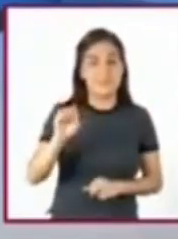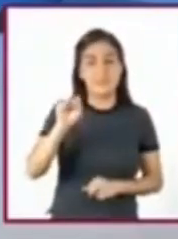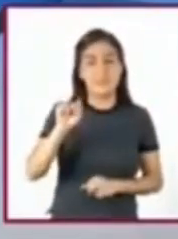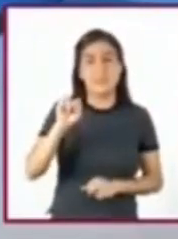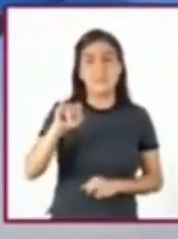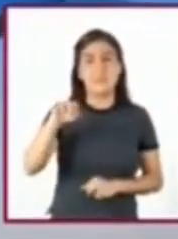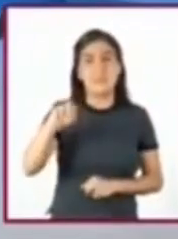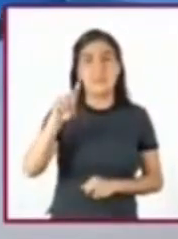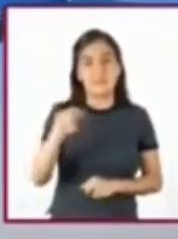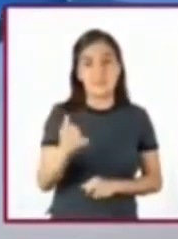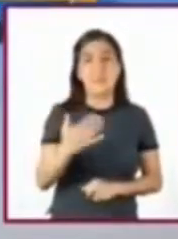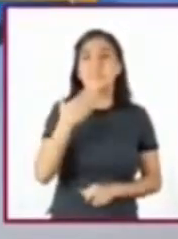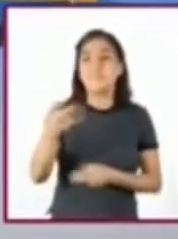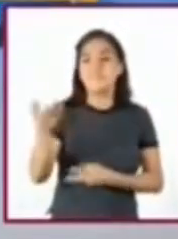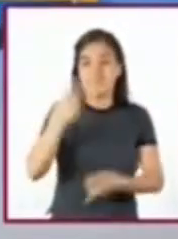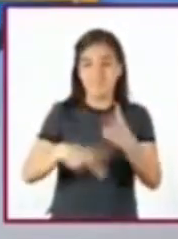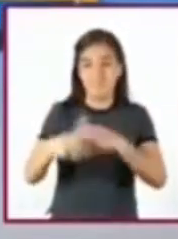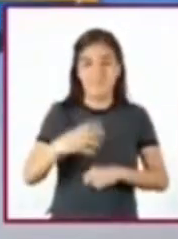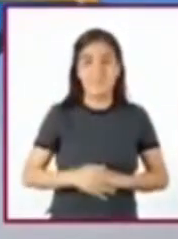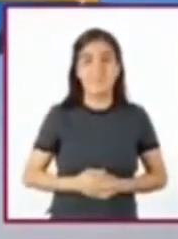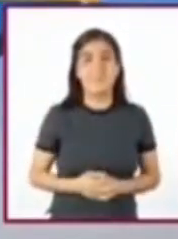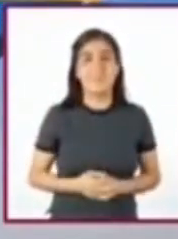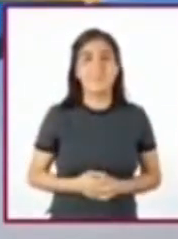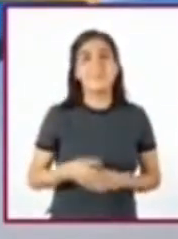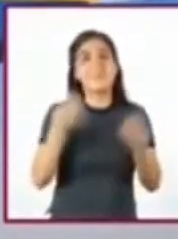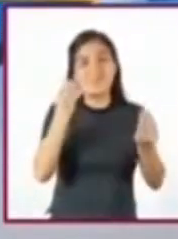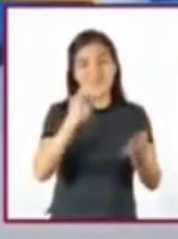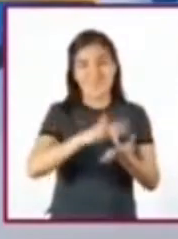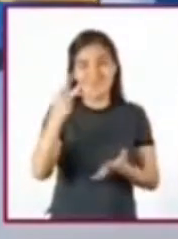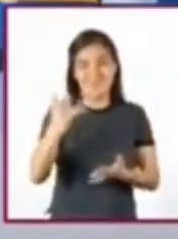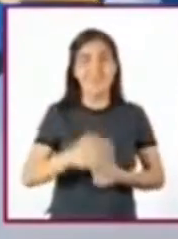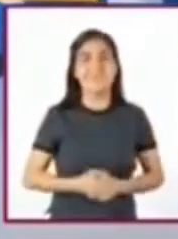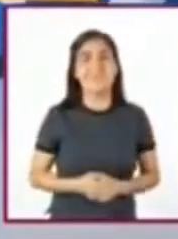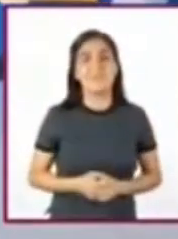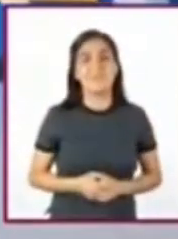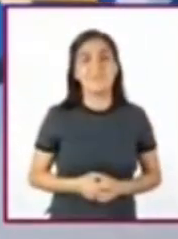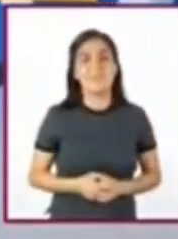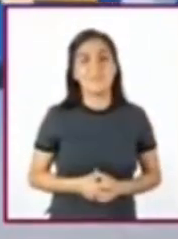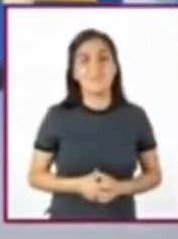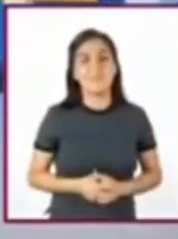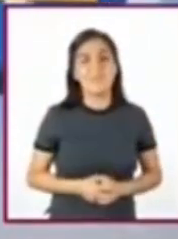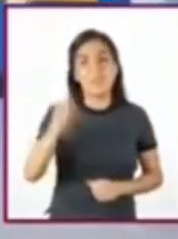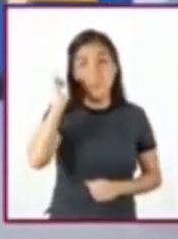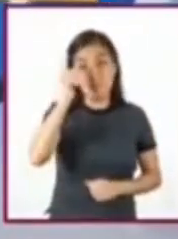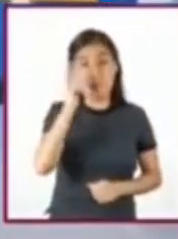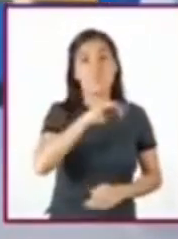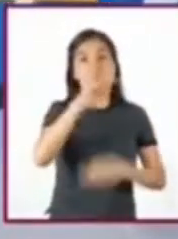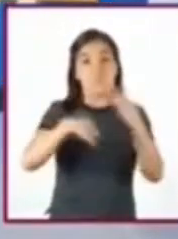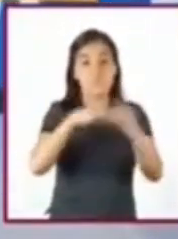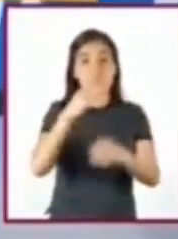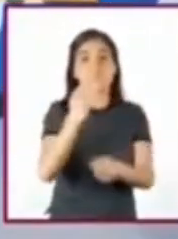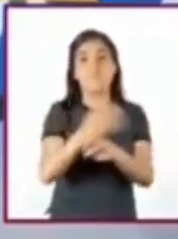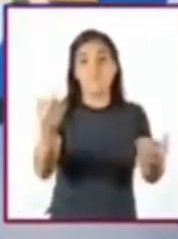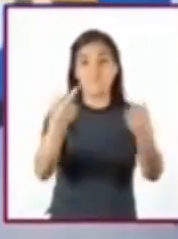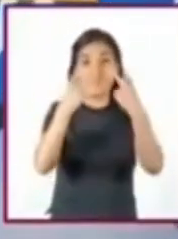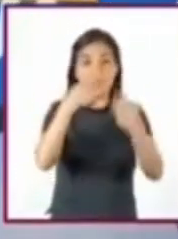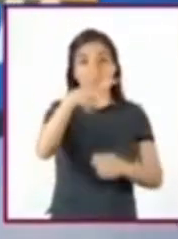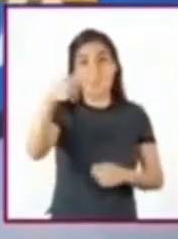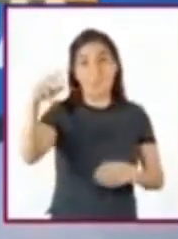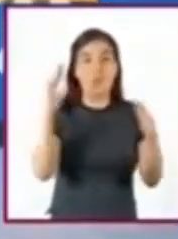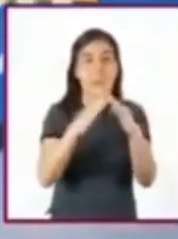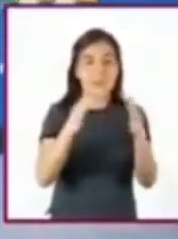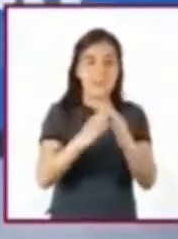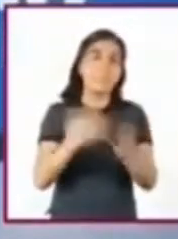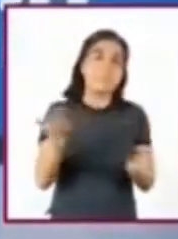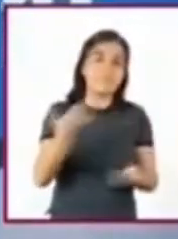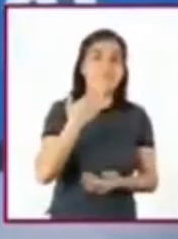Girón. Bienvenida, maestra. Muchas gracias, Enrique. Espero que todas y todos los que nos ven desde casa se encuentren